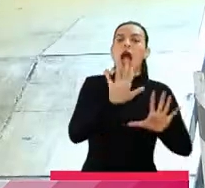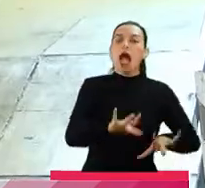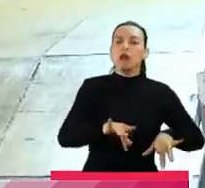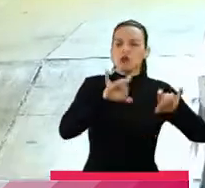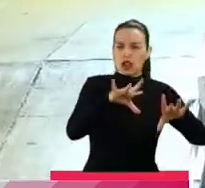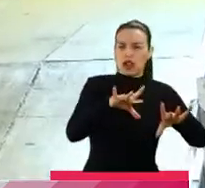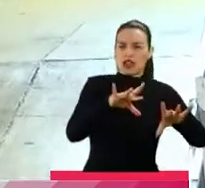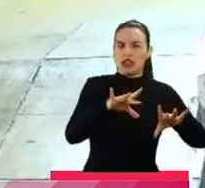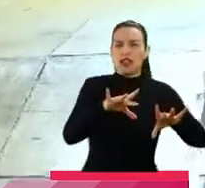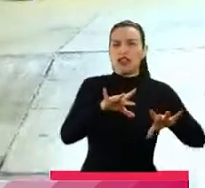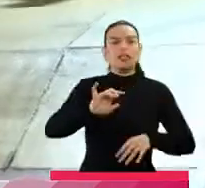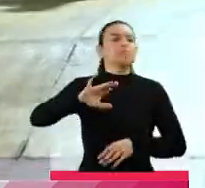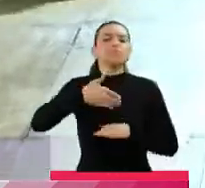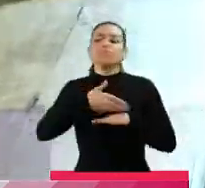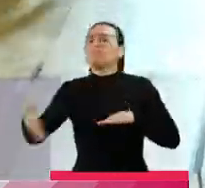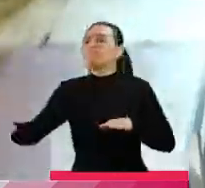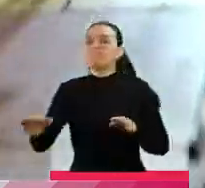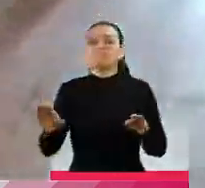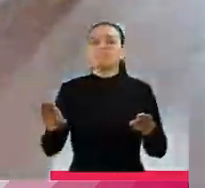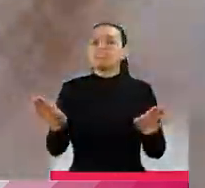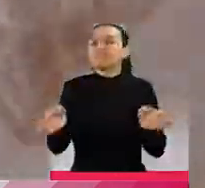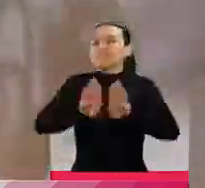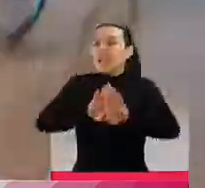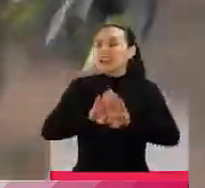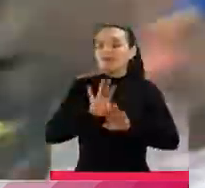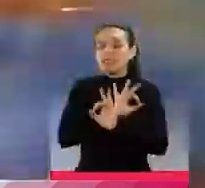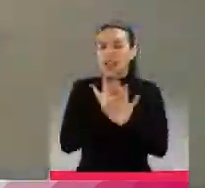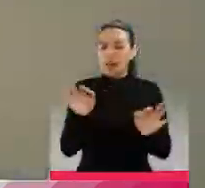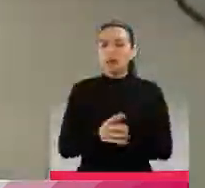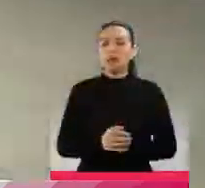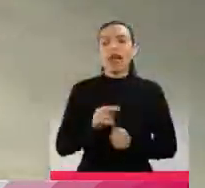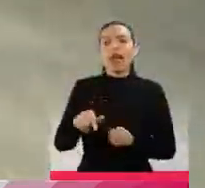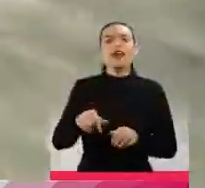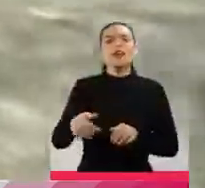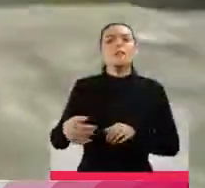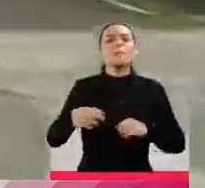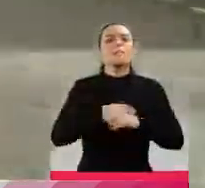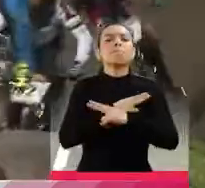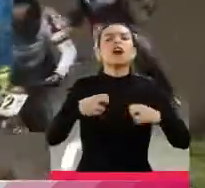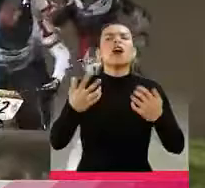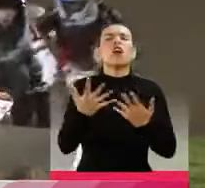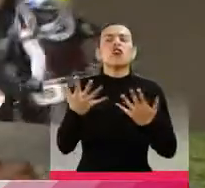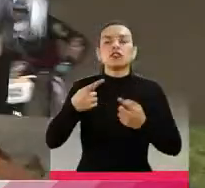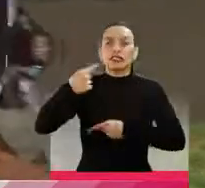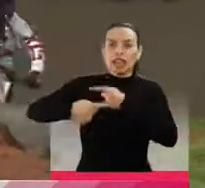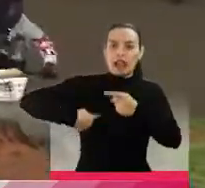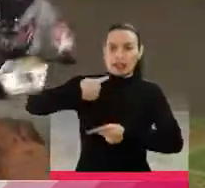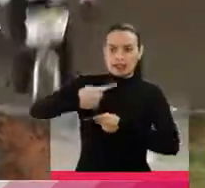nada. La Liga de Ciclismo de Bogotá eligió la pista del Parque Recreo Deportivo El Salitre para reiniciar